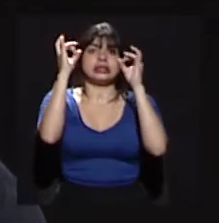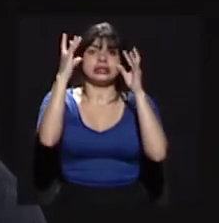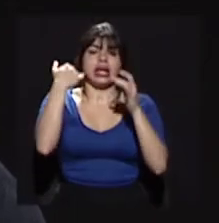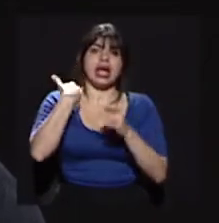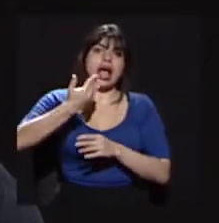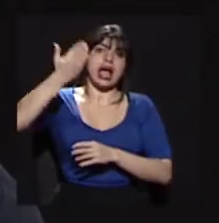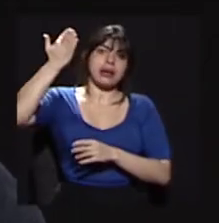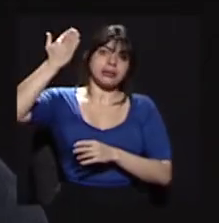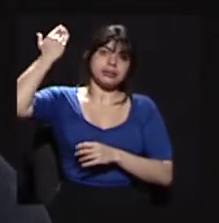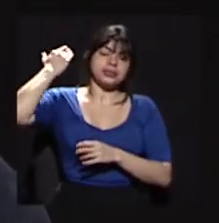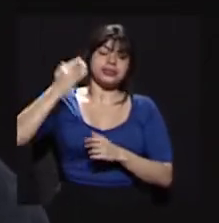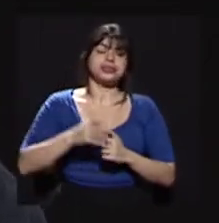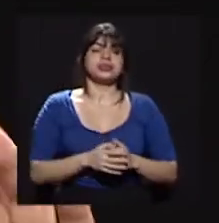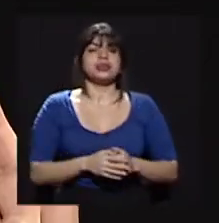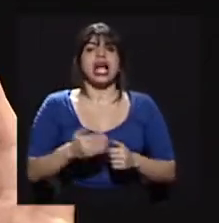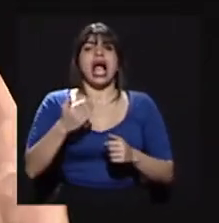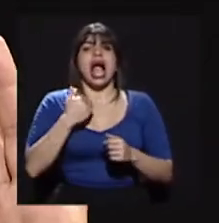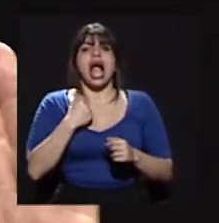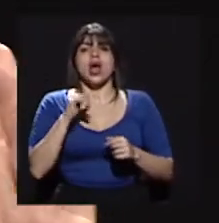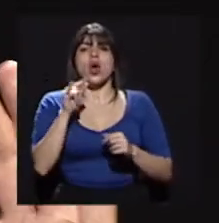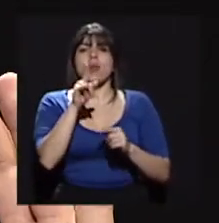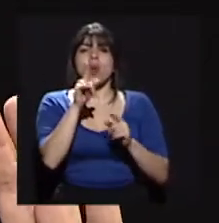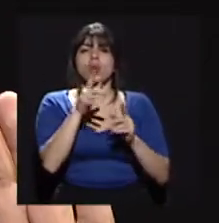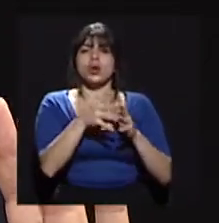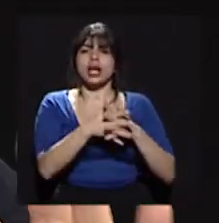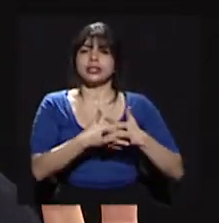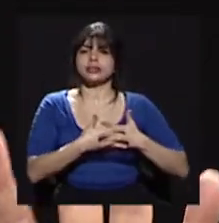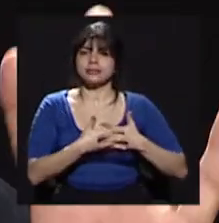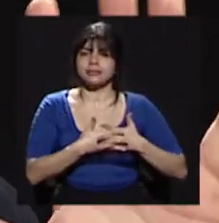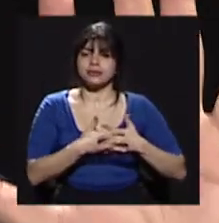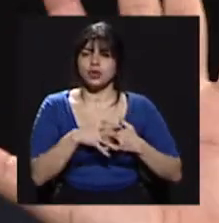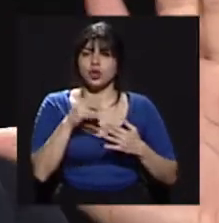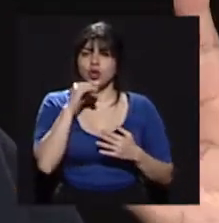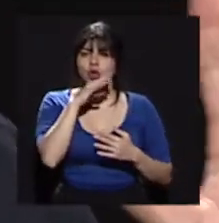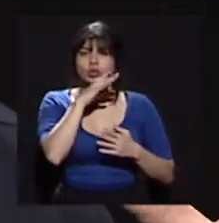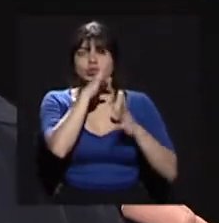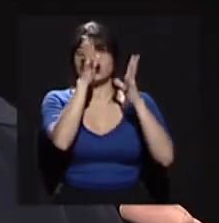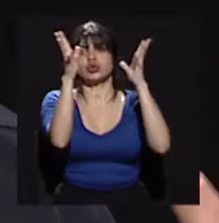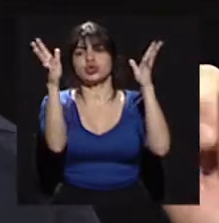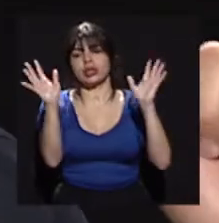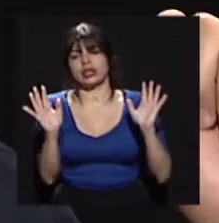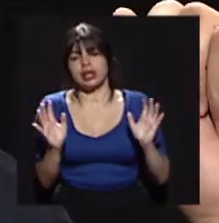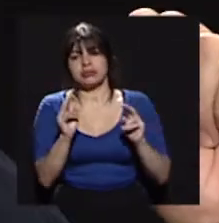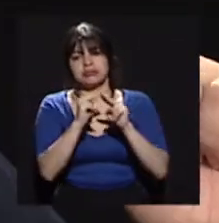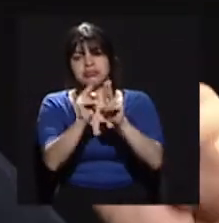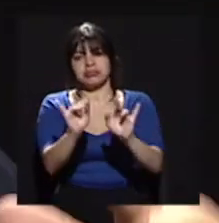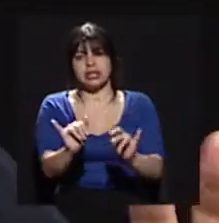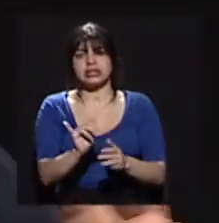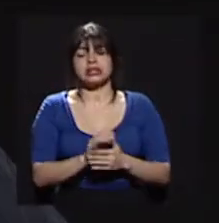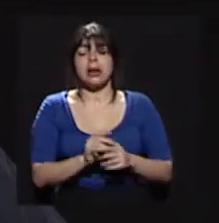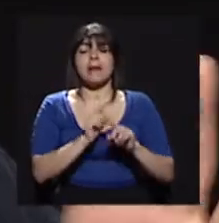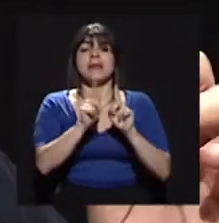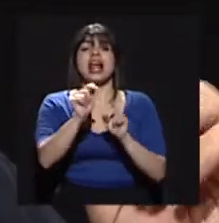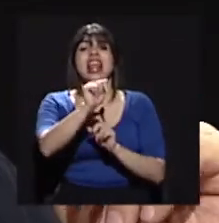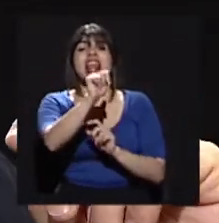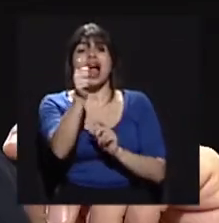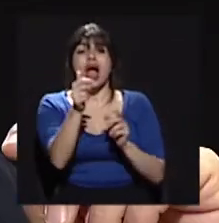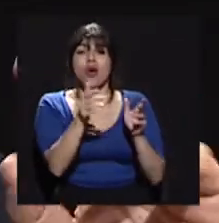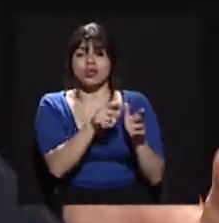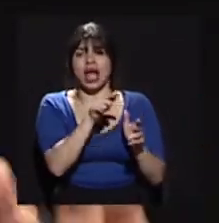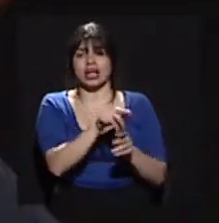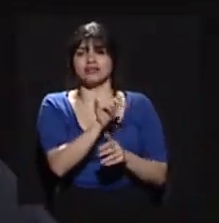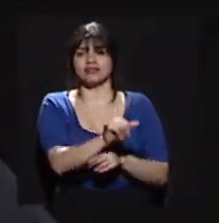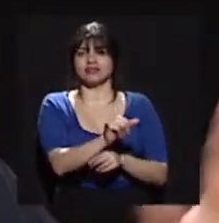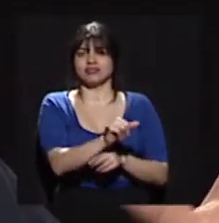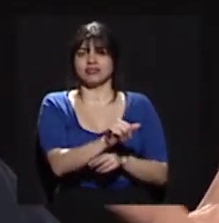tuvimos en el pasado ha habido una cierta contención de esa corrupción sota pero la otra está ahí y